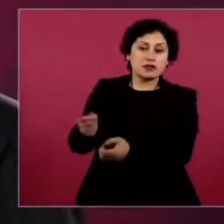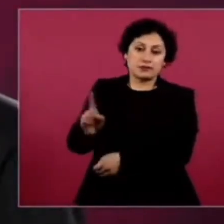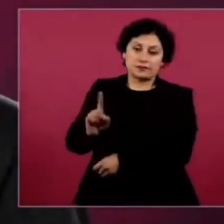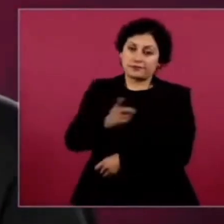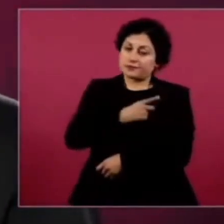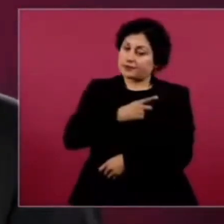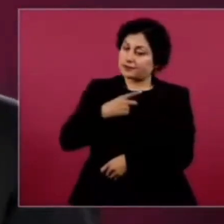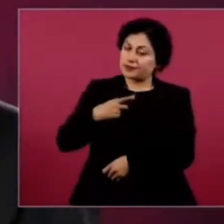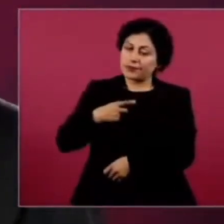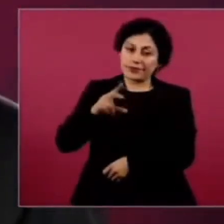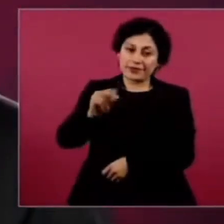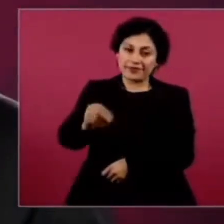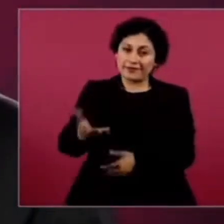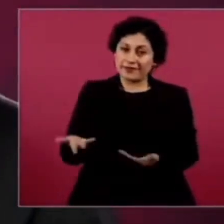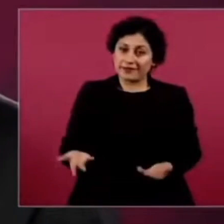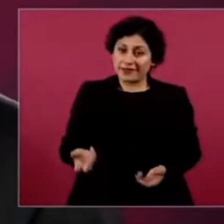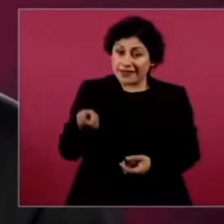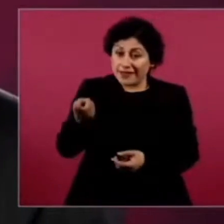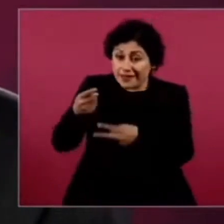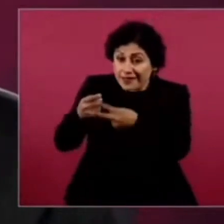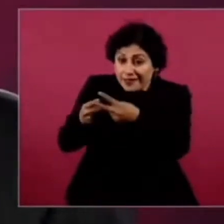Eso ya